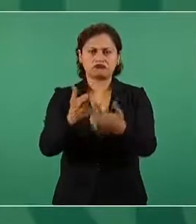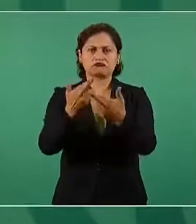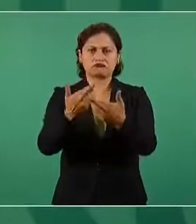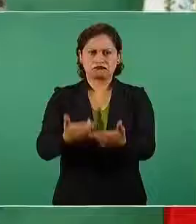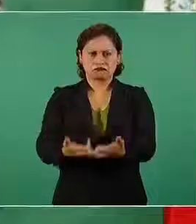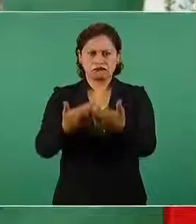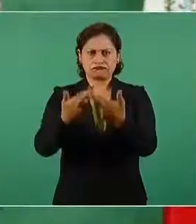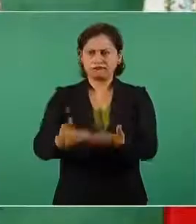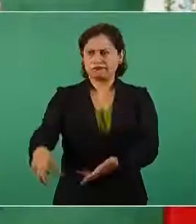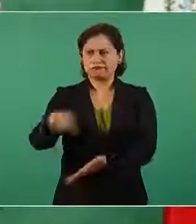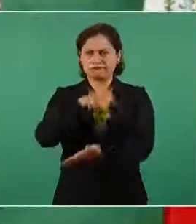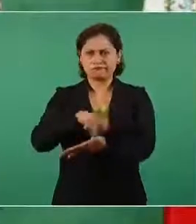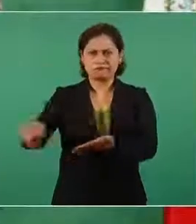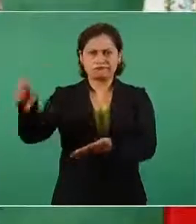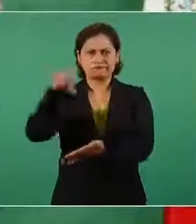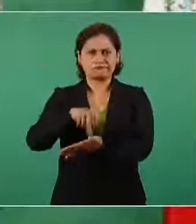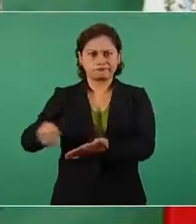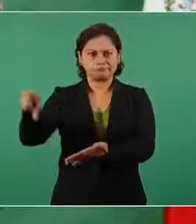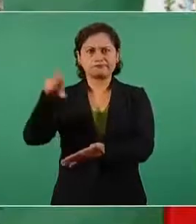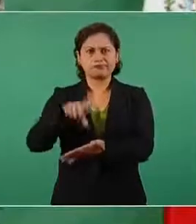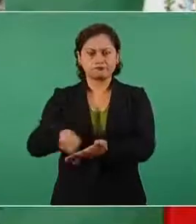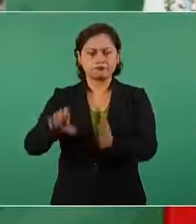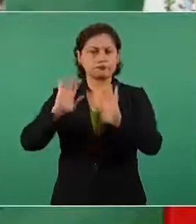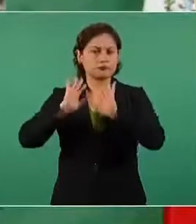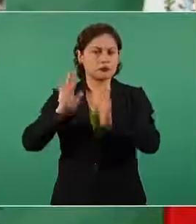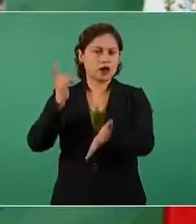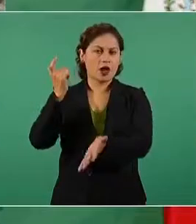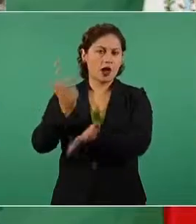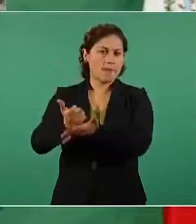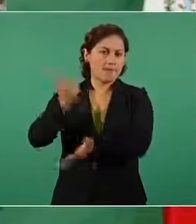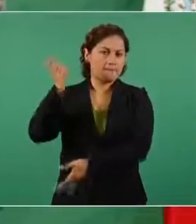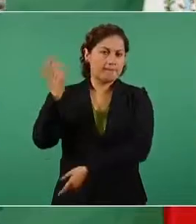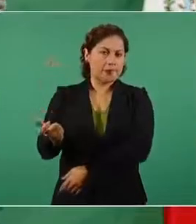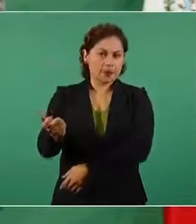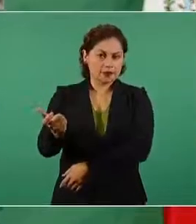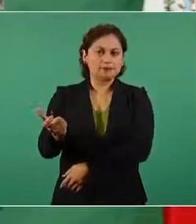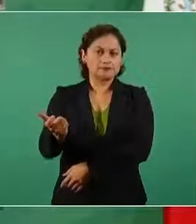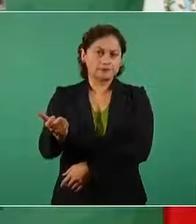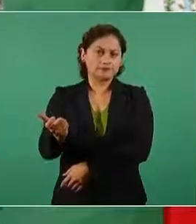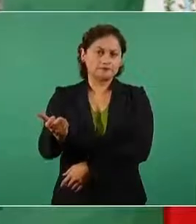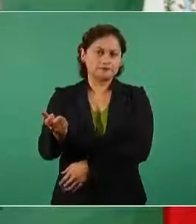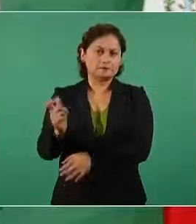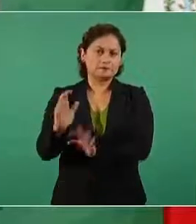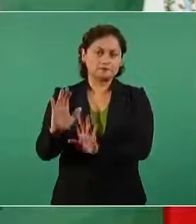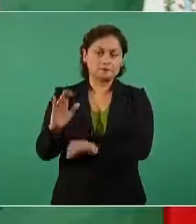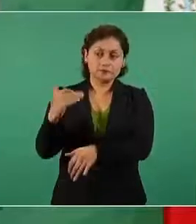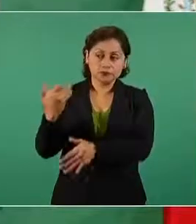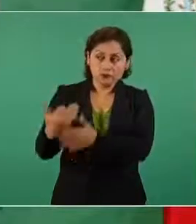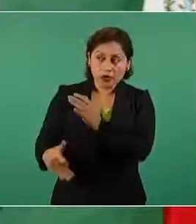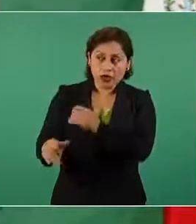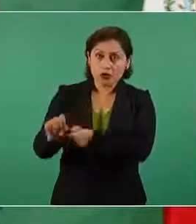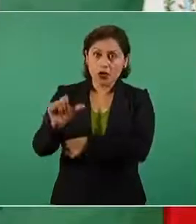Ya tenemos pagado hasta por anticipado